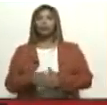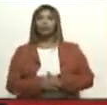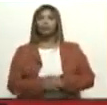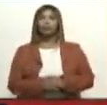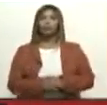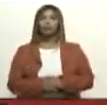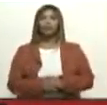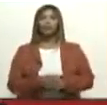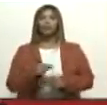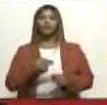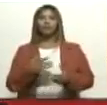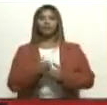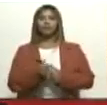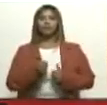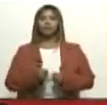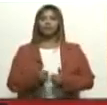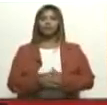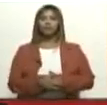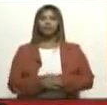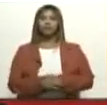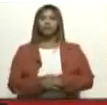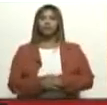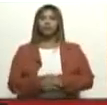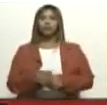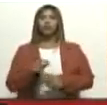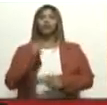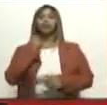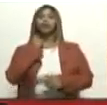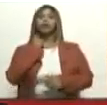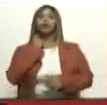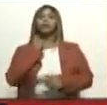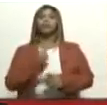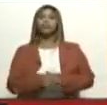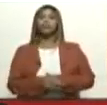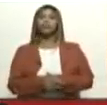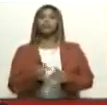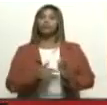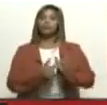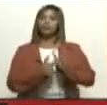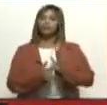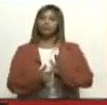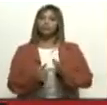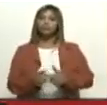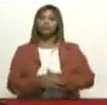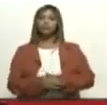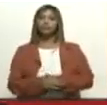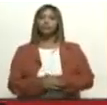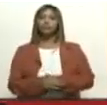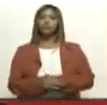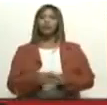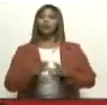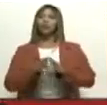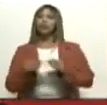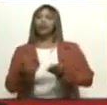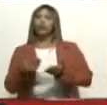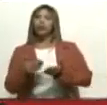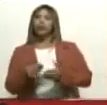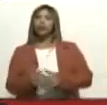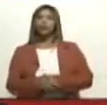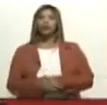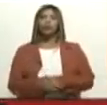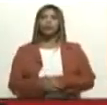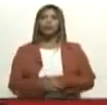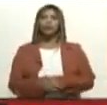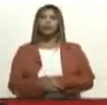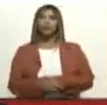una buena acogida. Tarek William Saad, donde se presenta, arrasa con todos los libros. Así que tenemos, sí,